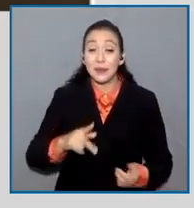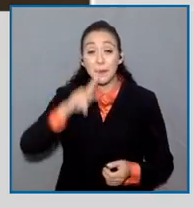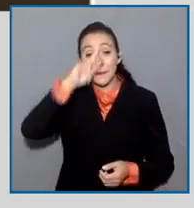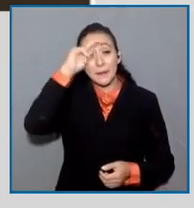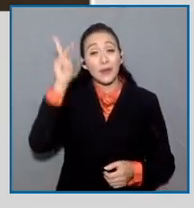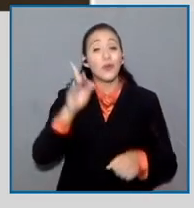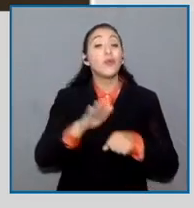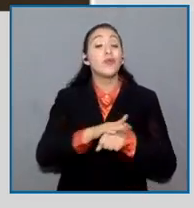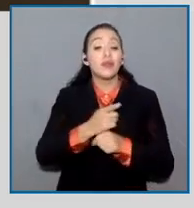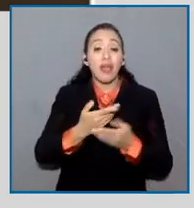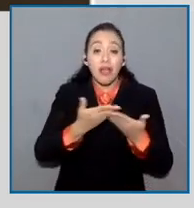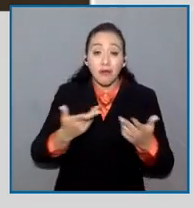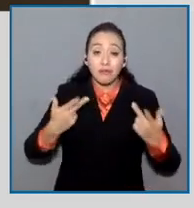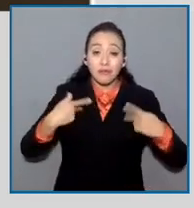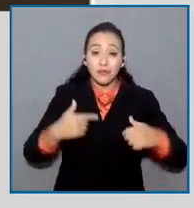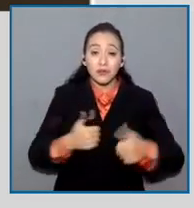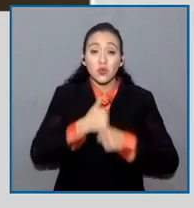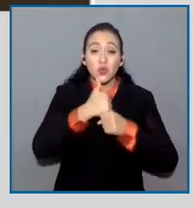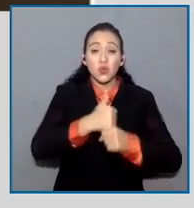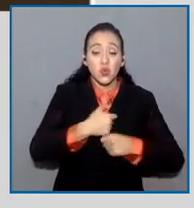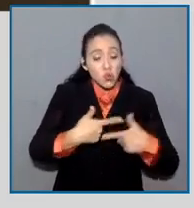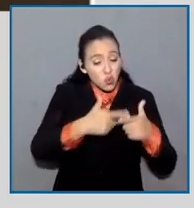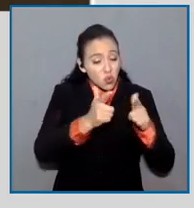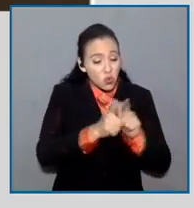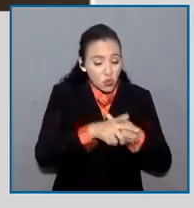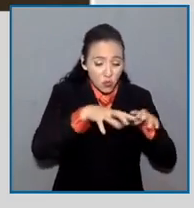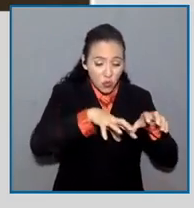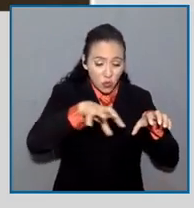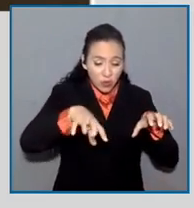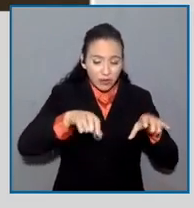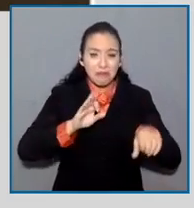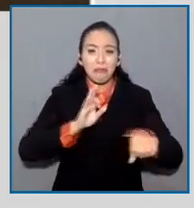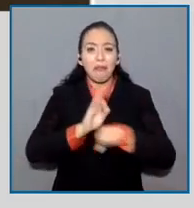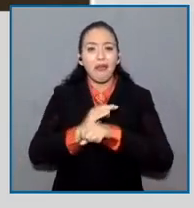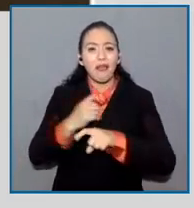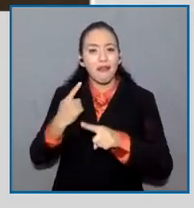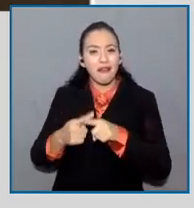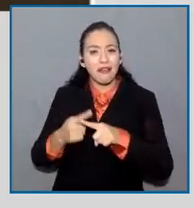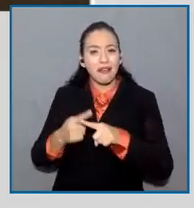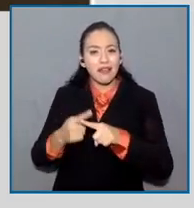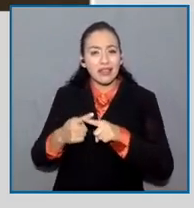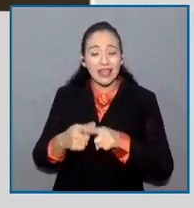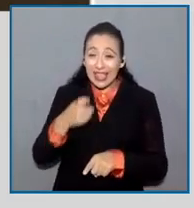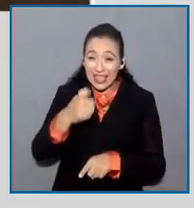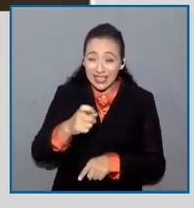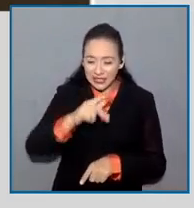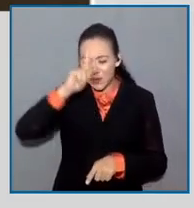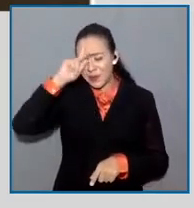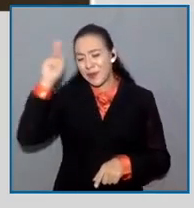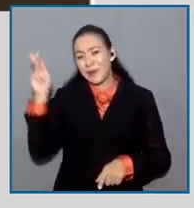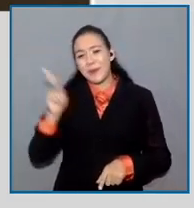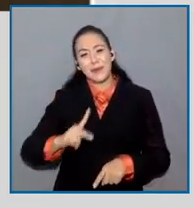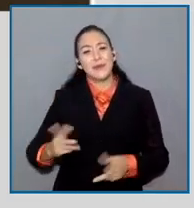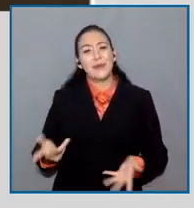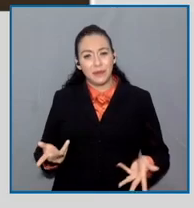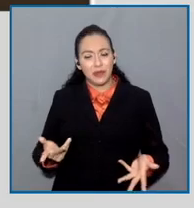Es más grave el transitorio que la parte sustantiva de la reforma que se aprobó en el Constituyente